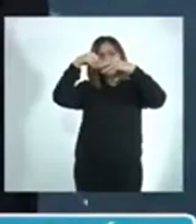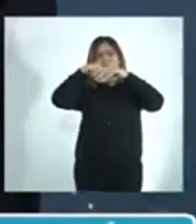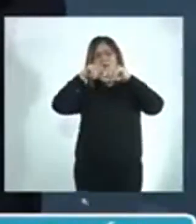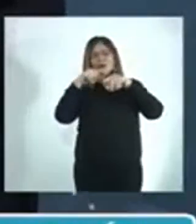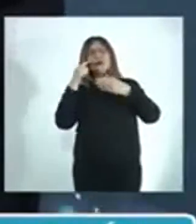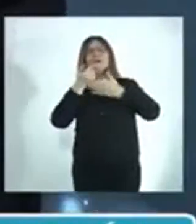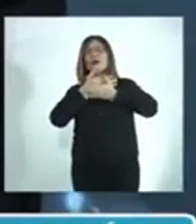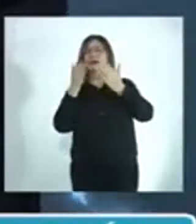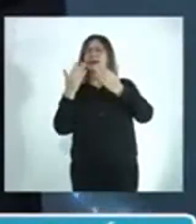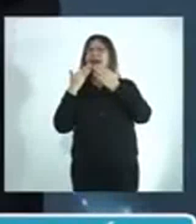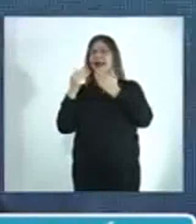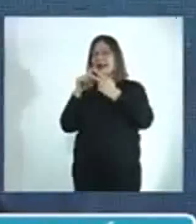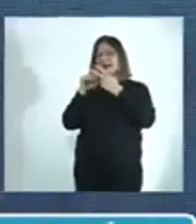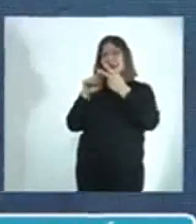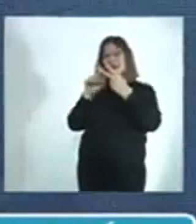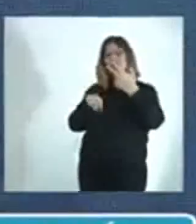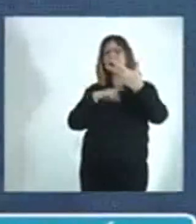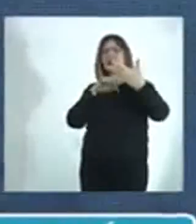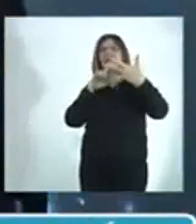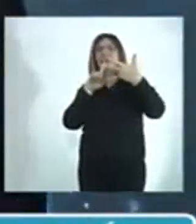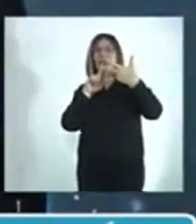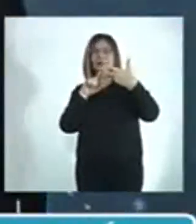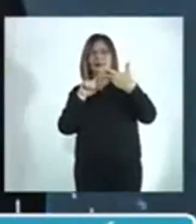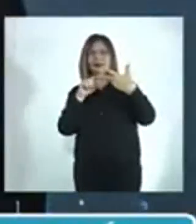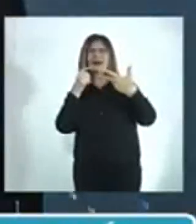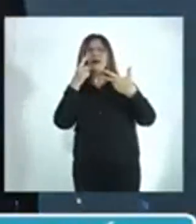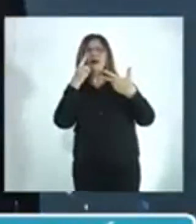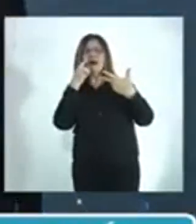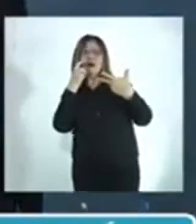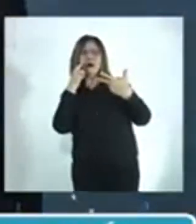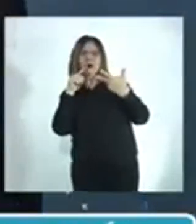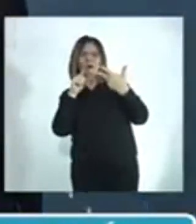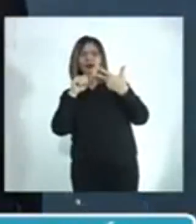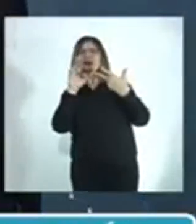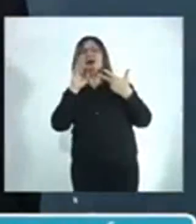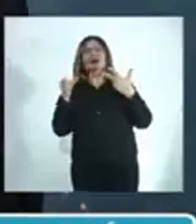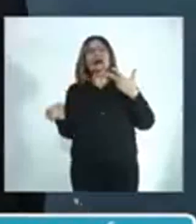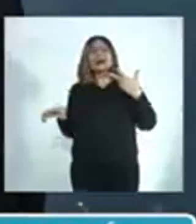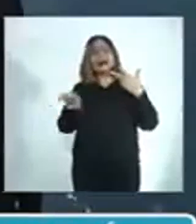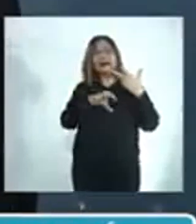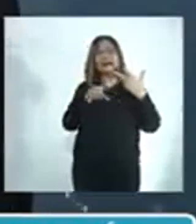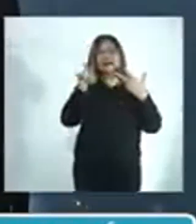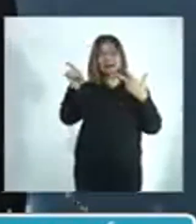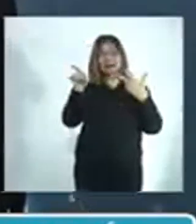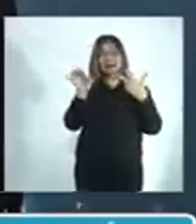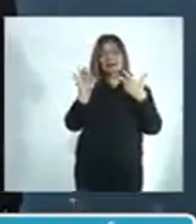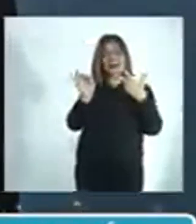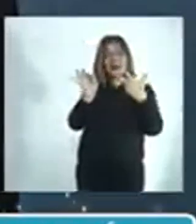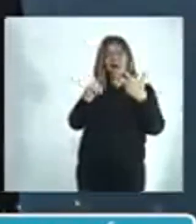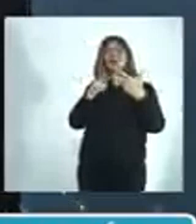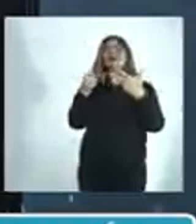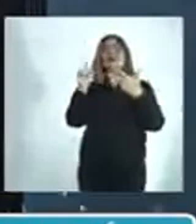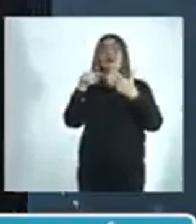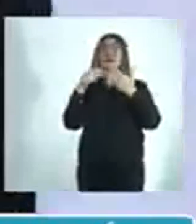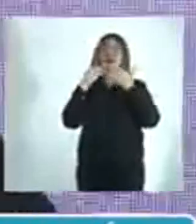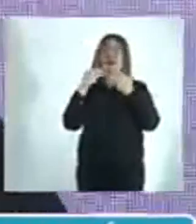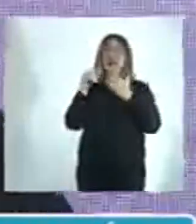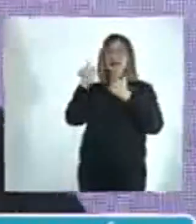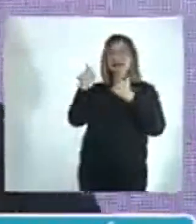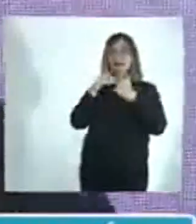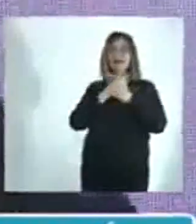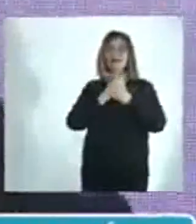más en el Congreso de Educación. Angeliki Papa. Claro. Nuestra griega. Tucumana por adopción, podemos decir, ¿no? I love